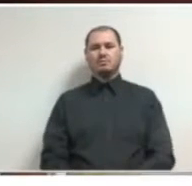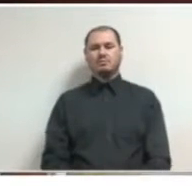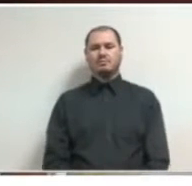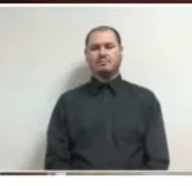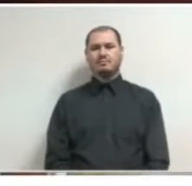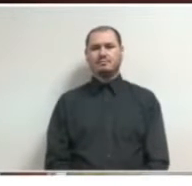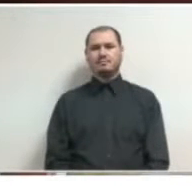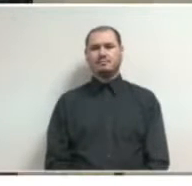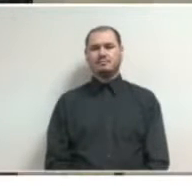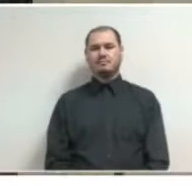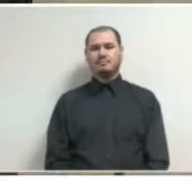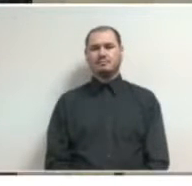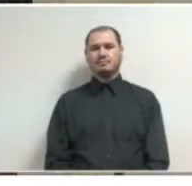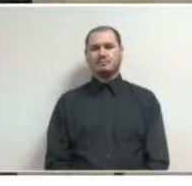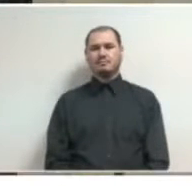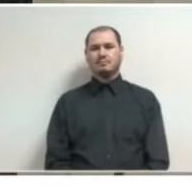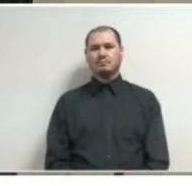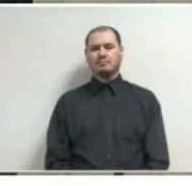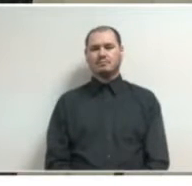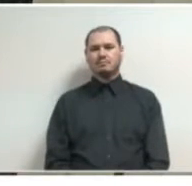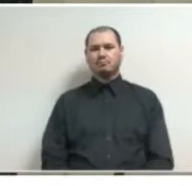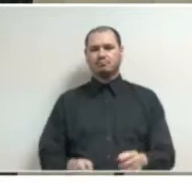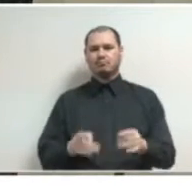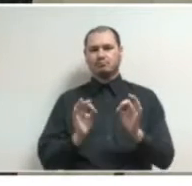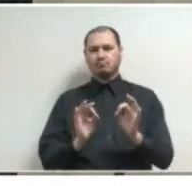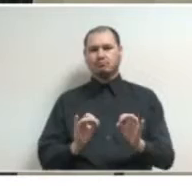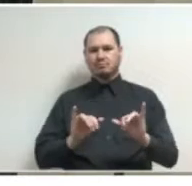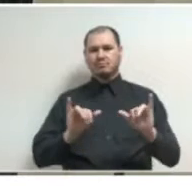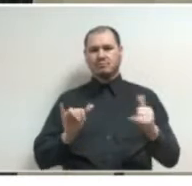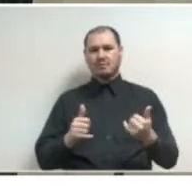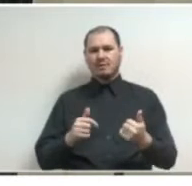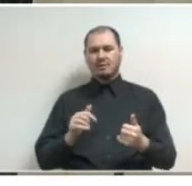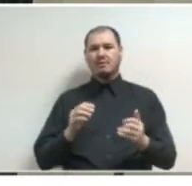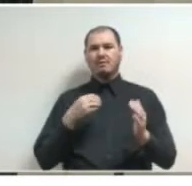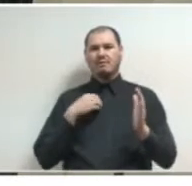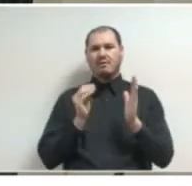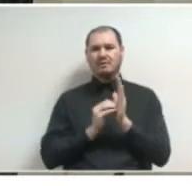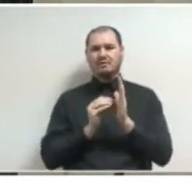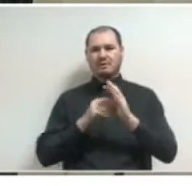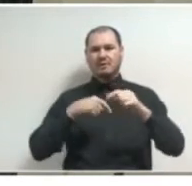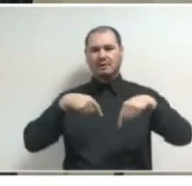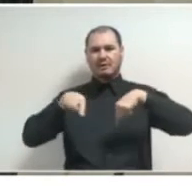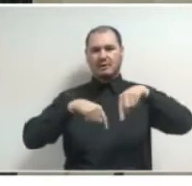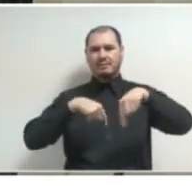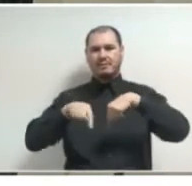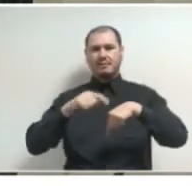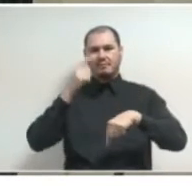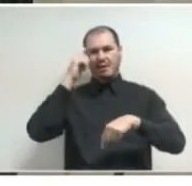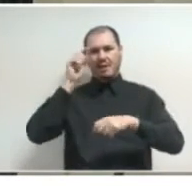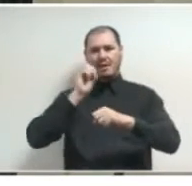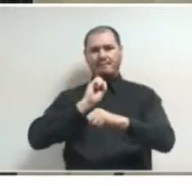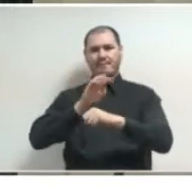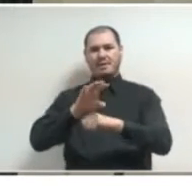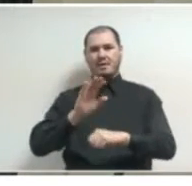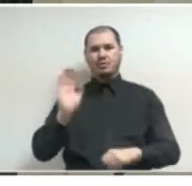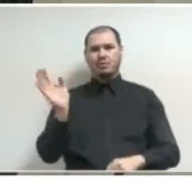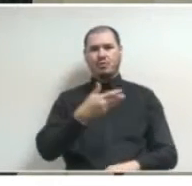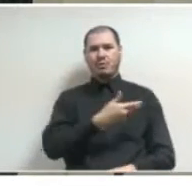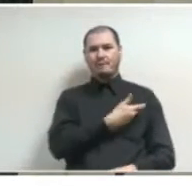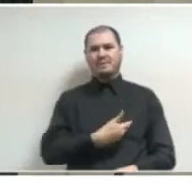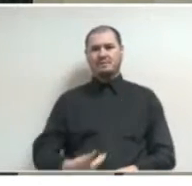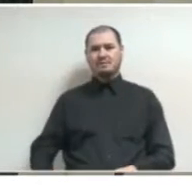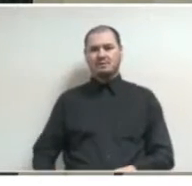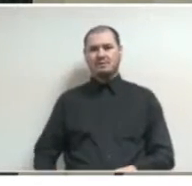vez que tengamos listo ese borrador, vamos a hacer las gestiones para. No, pues ya ahora es el borrador, ya hizo, ya ahora es el